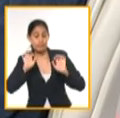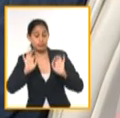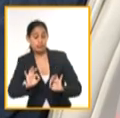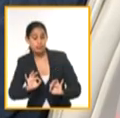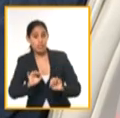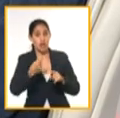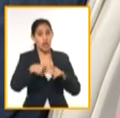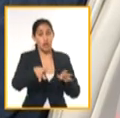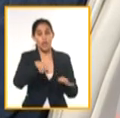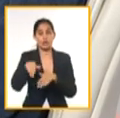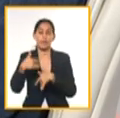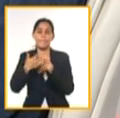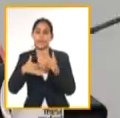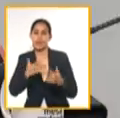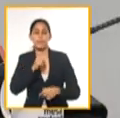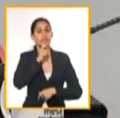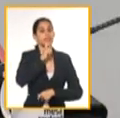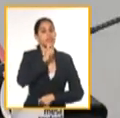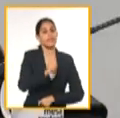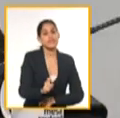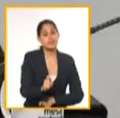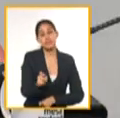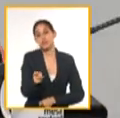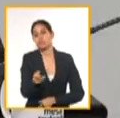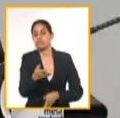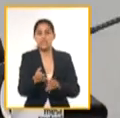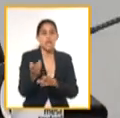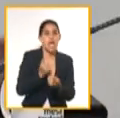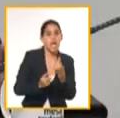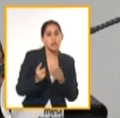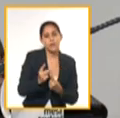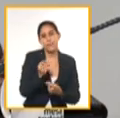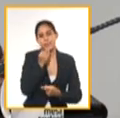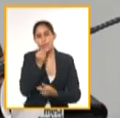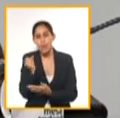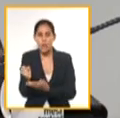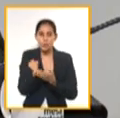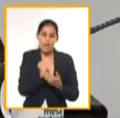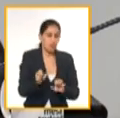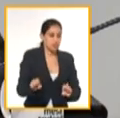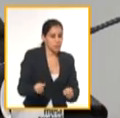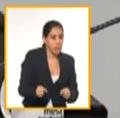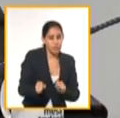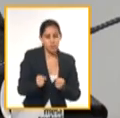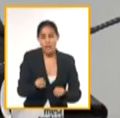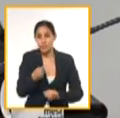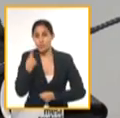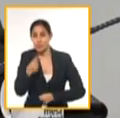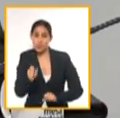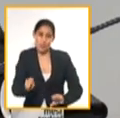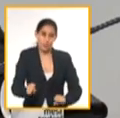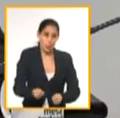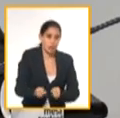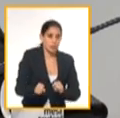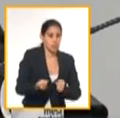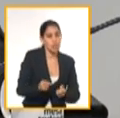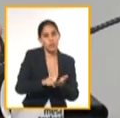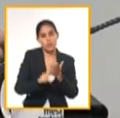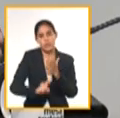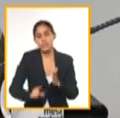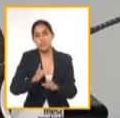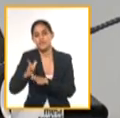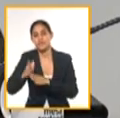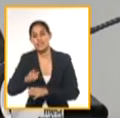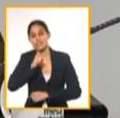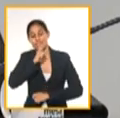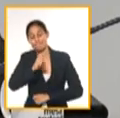medio de estas condiciones, todo lo que podamos contribuir ahorrando cada uno de nosotros ayuda también en medio de estas circunstancias. Es